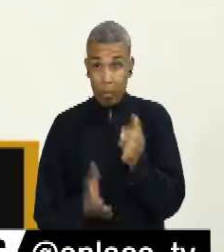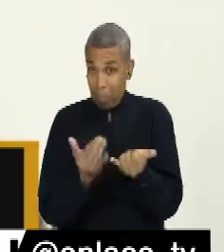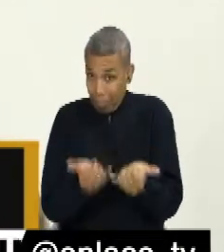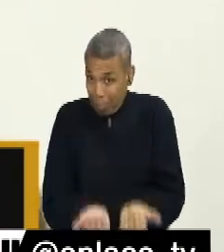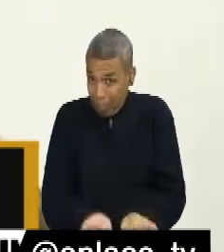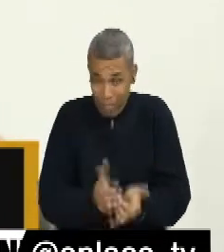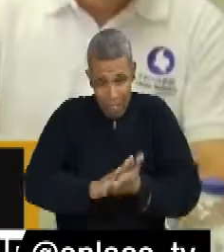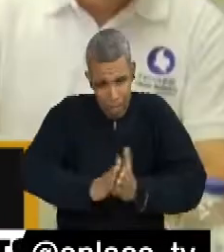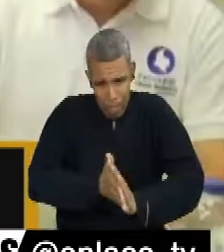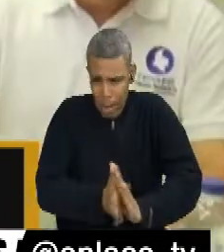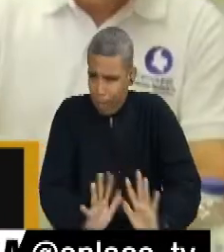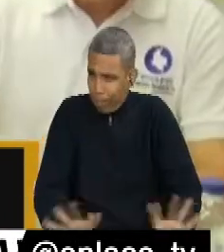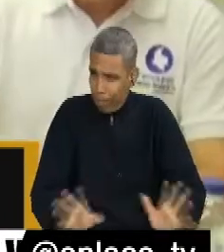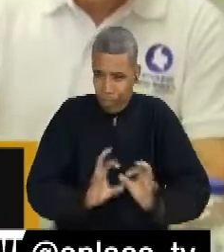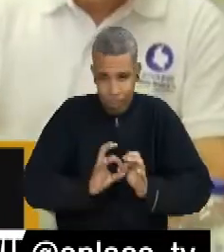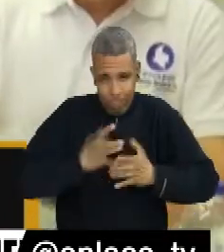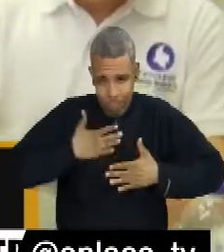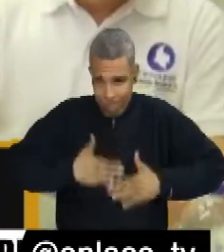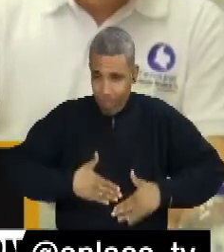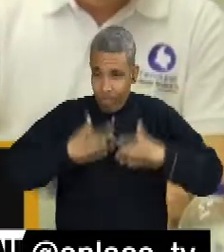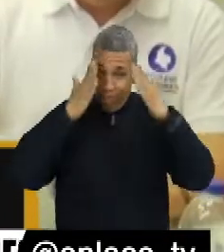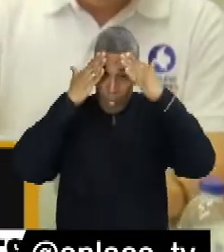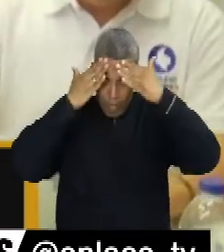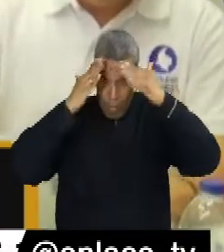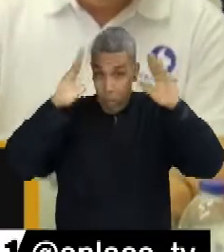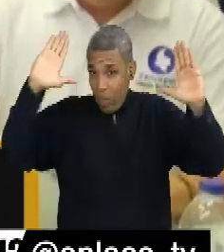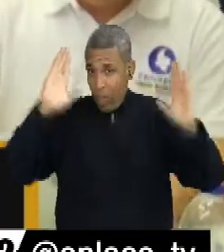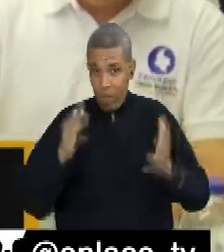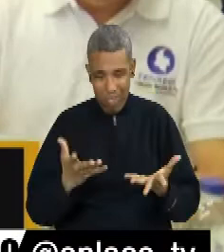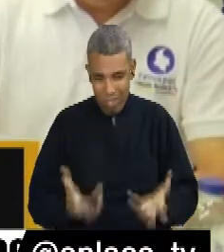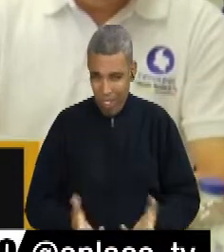participación de la ciudadanía. Esto es